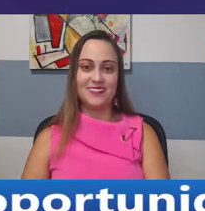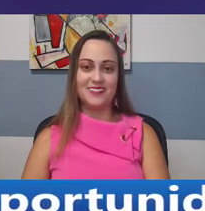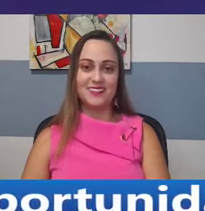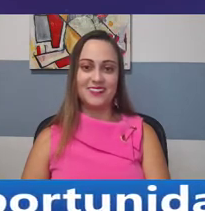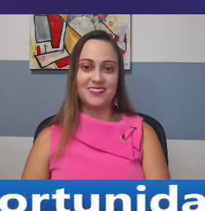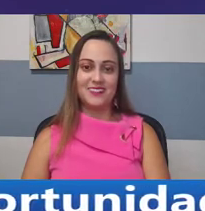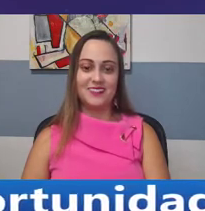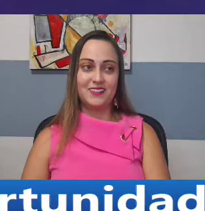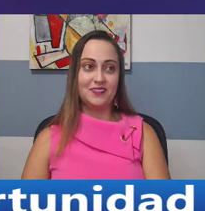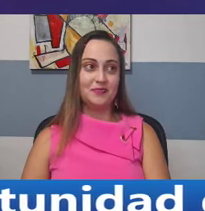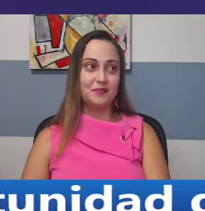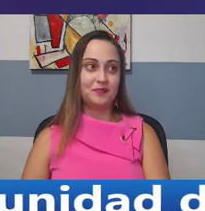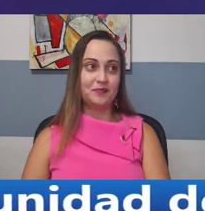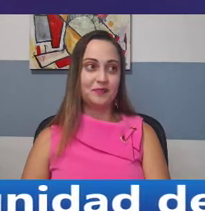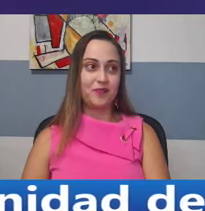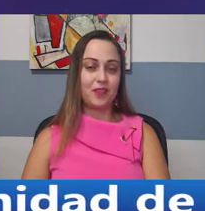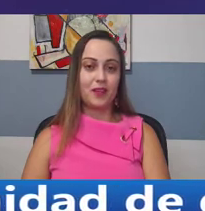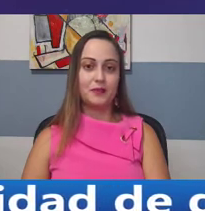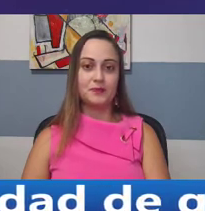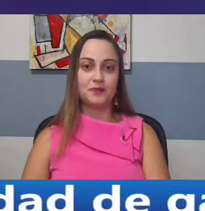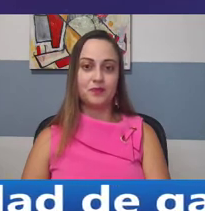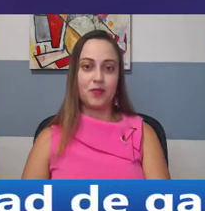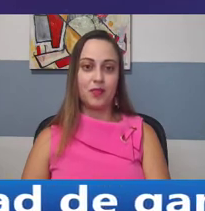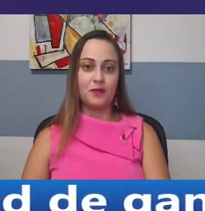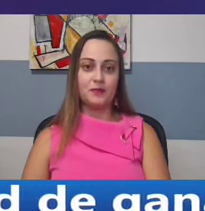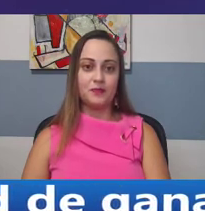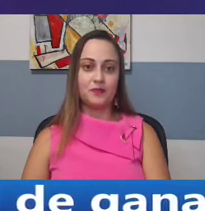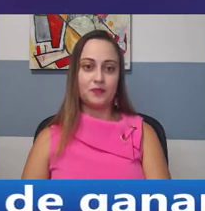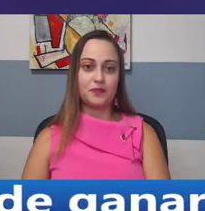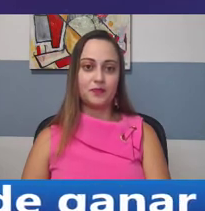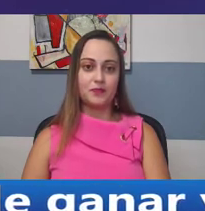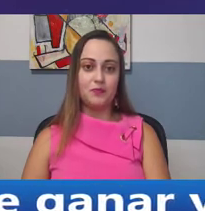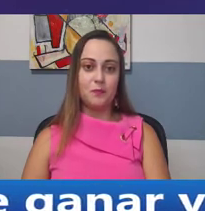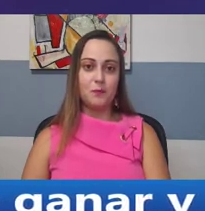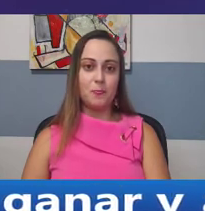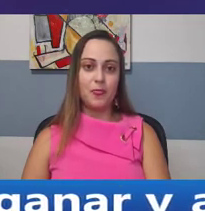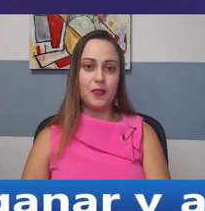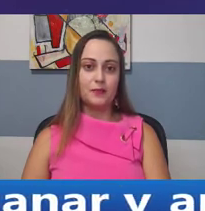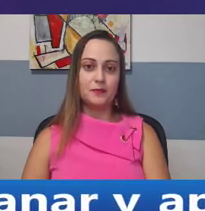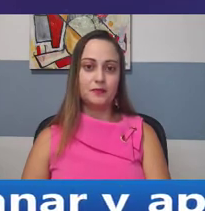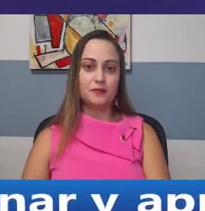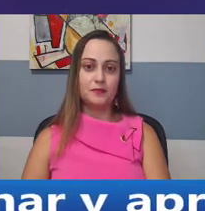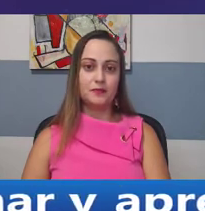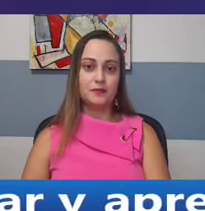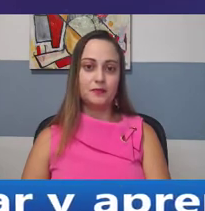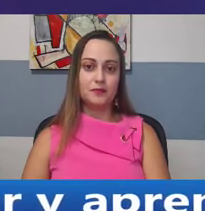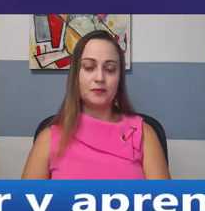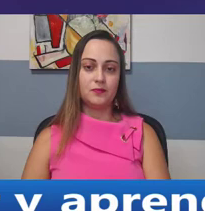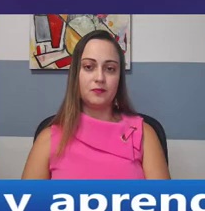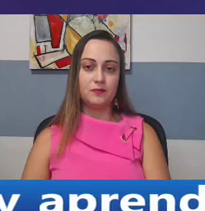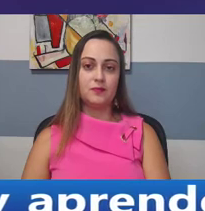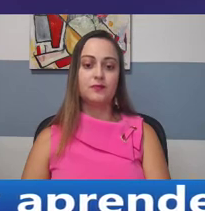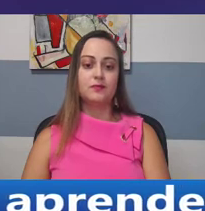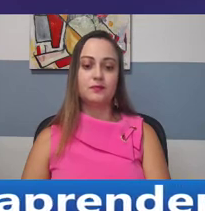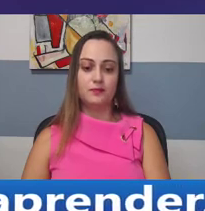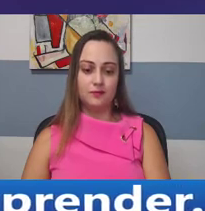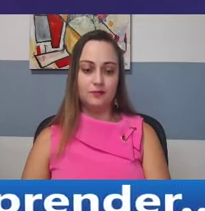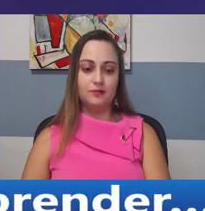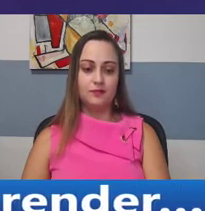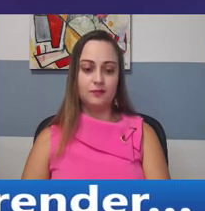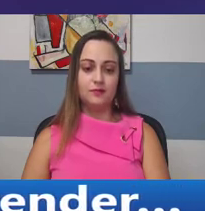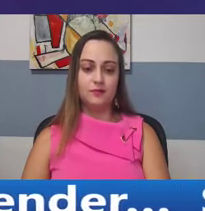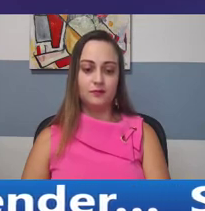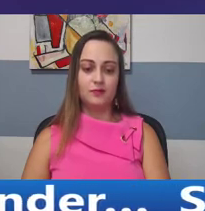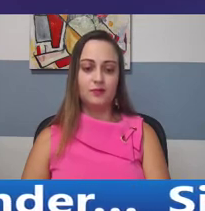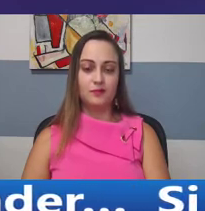Entonces, si decides... La otra ventaja es que tú decides cuánto ganar. ¿Ok? Sí,